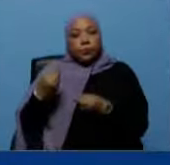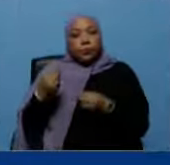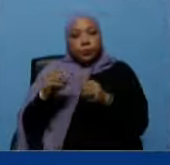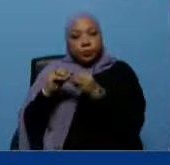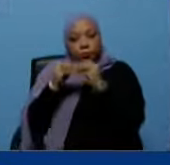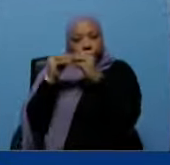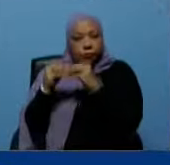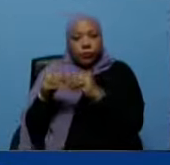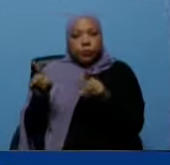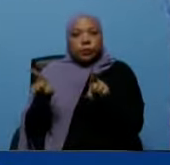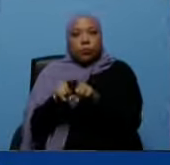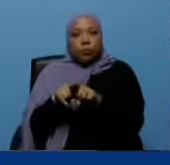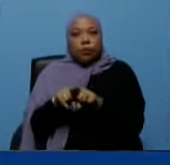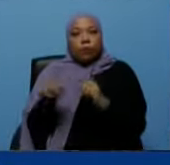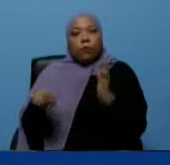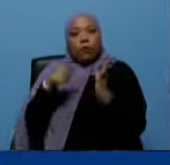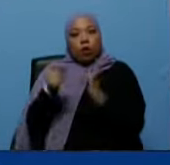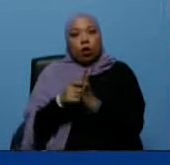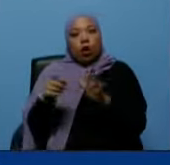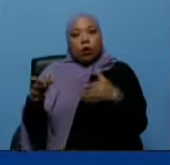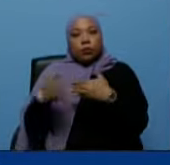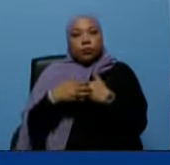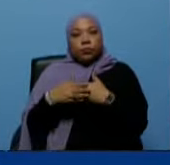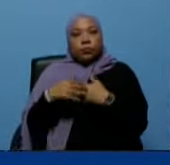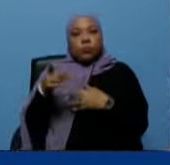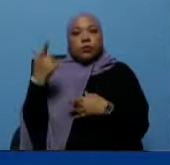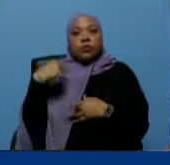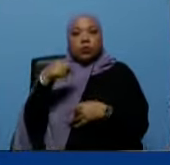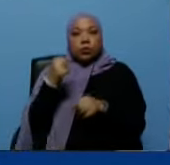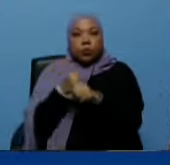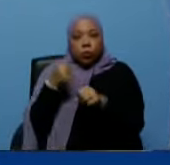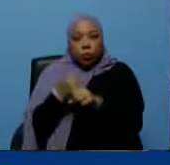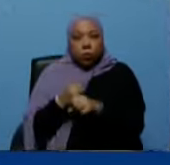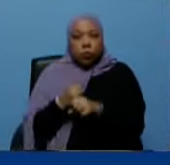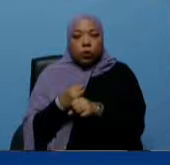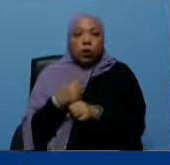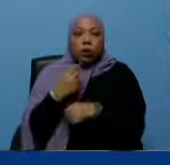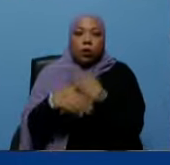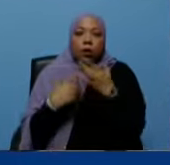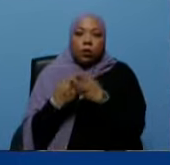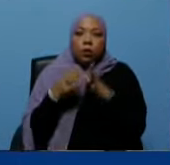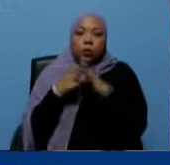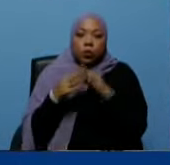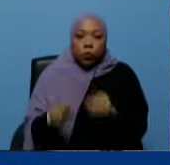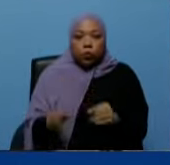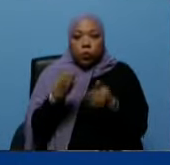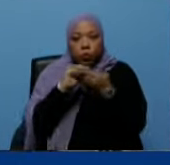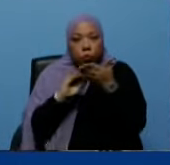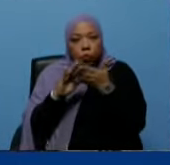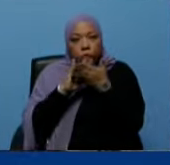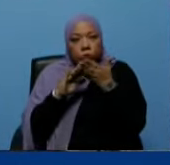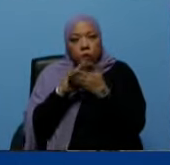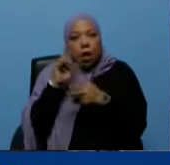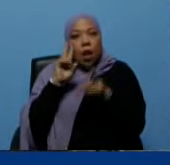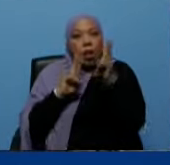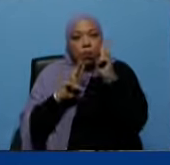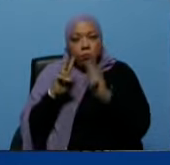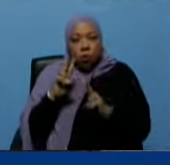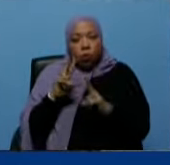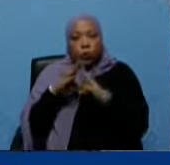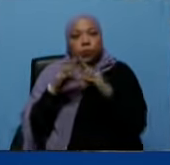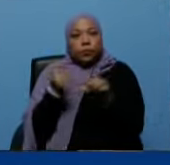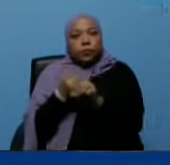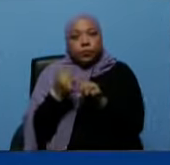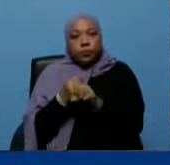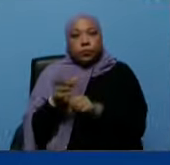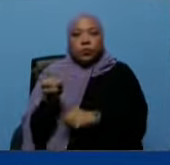rehabilitación completamente, desde cero. El paciente entra, vamos a hacerle todas sus restauraciones, limpieza, todo lo que